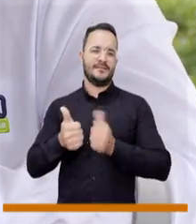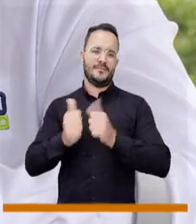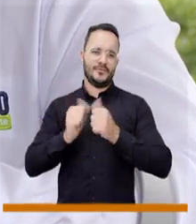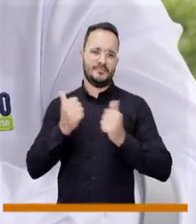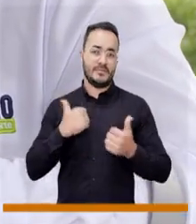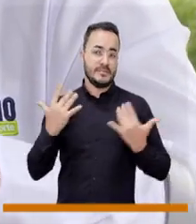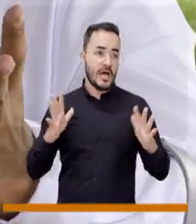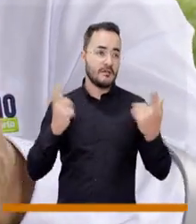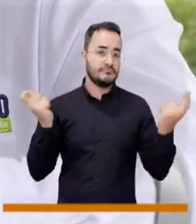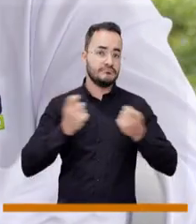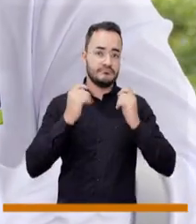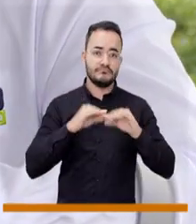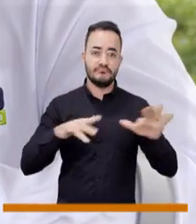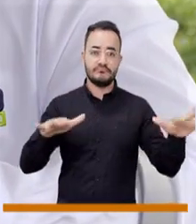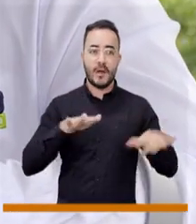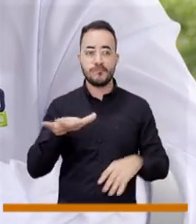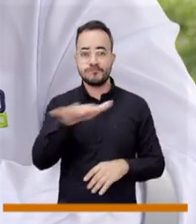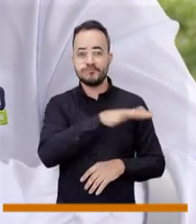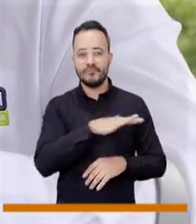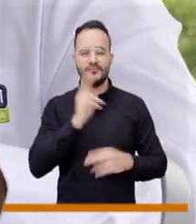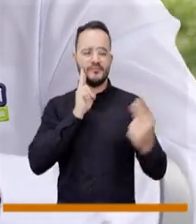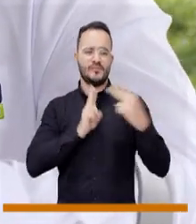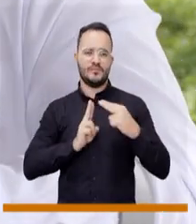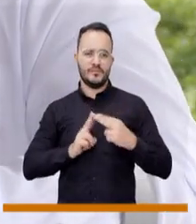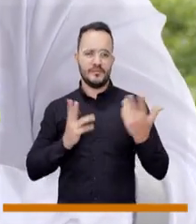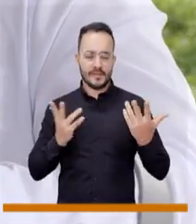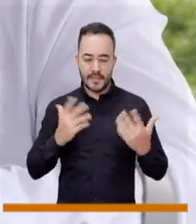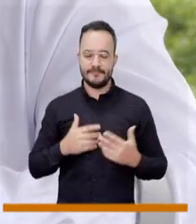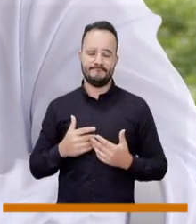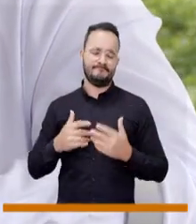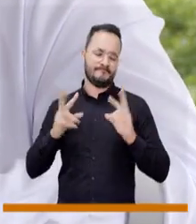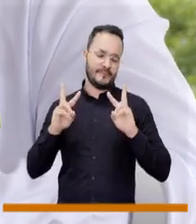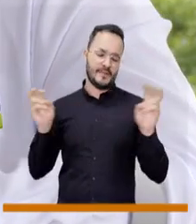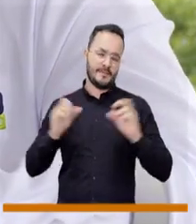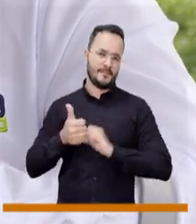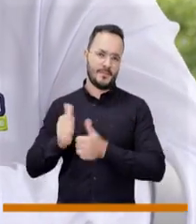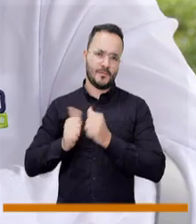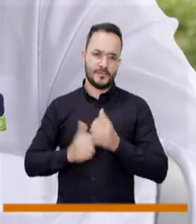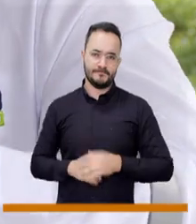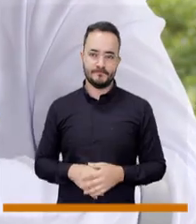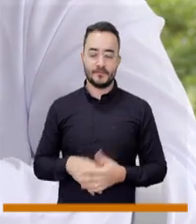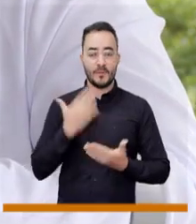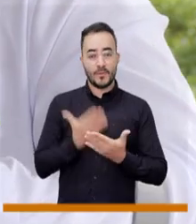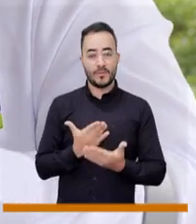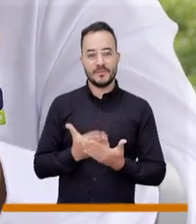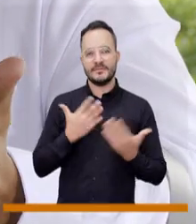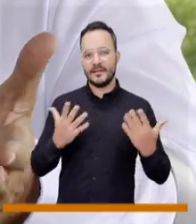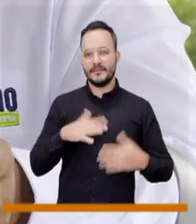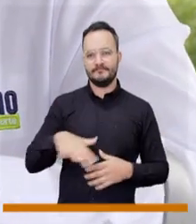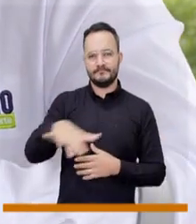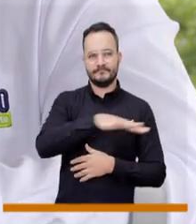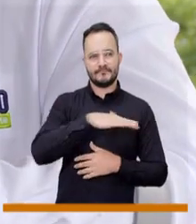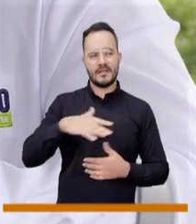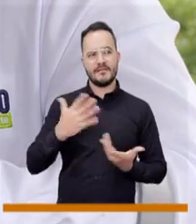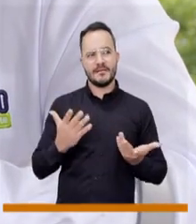mi propuesta de campaña, y es primero desde la infraestructura deportiva proponerle al próximo